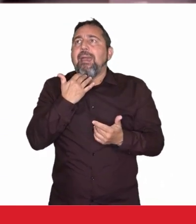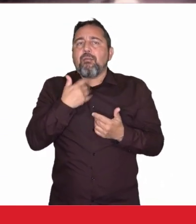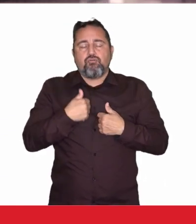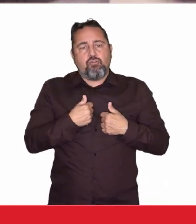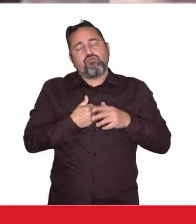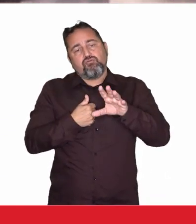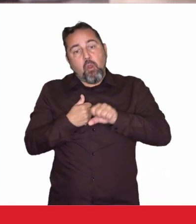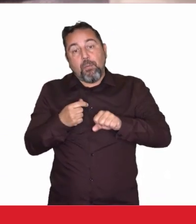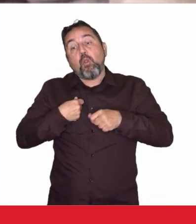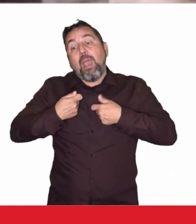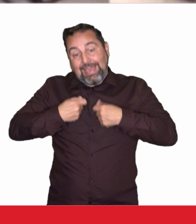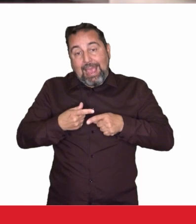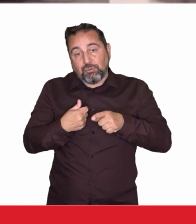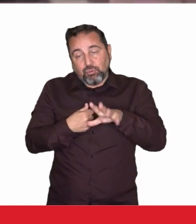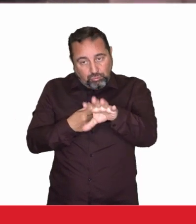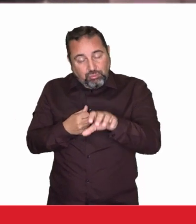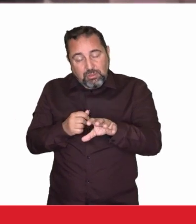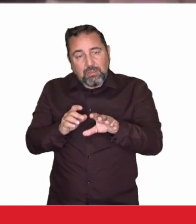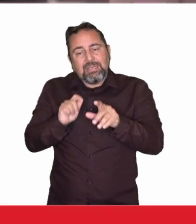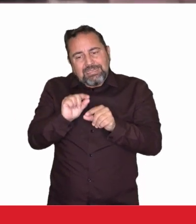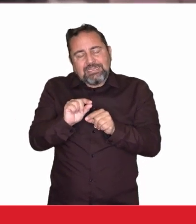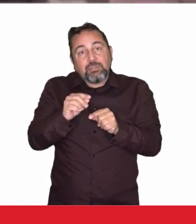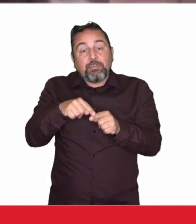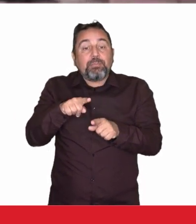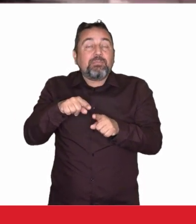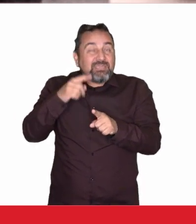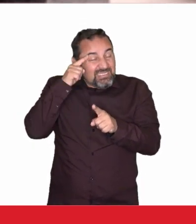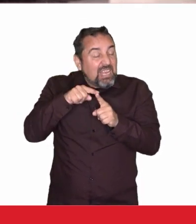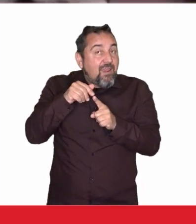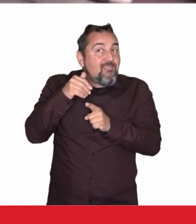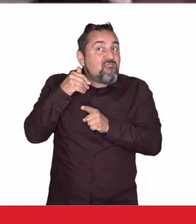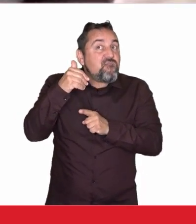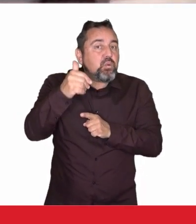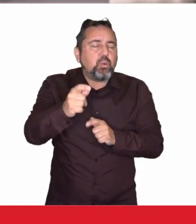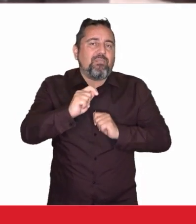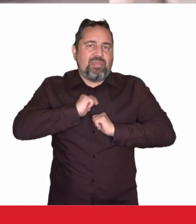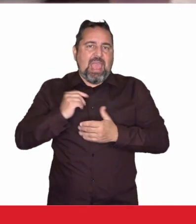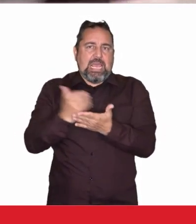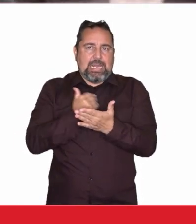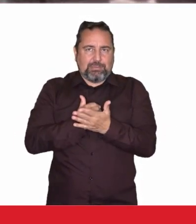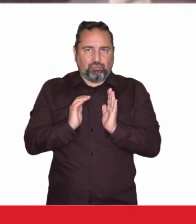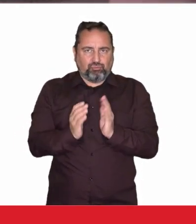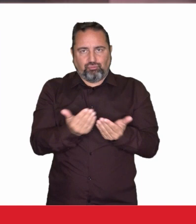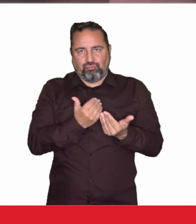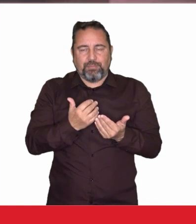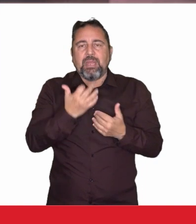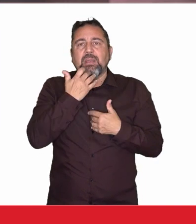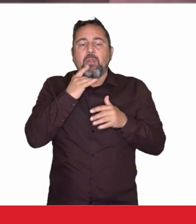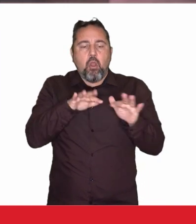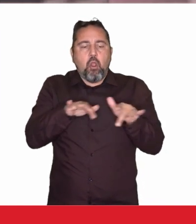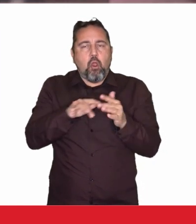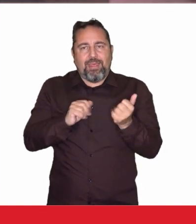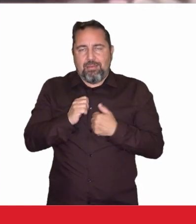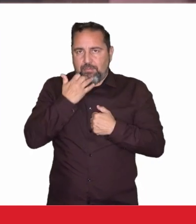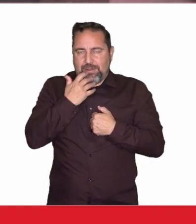inversiones normalmente es algo que compro o gasto en ello y espero que en el futuro me esté generando ingresos con eso que he